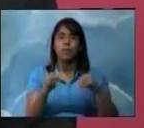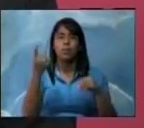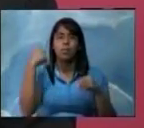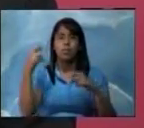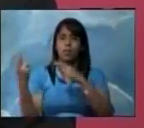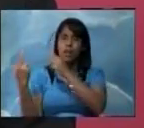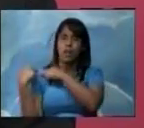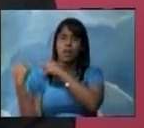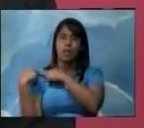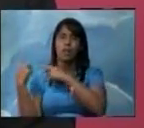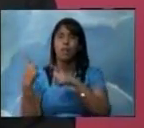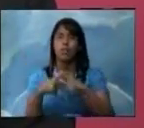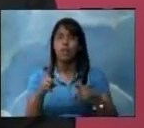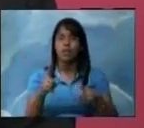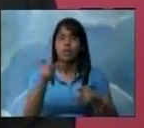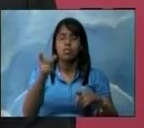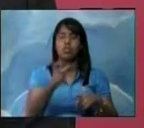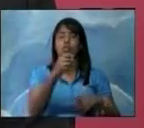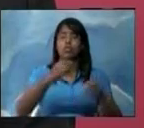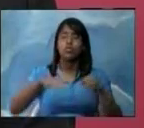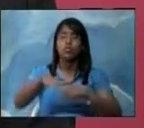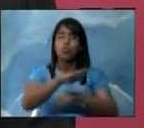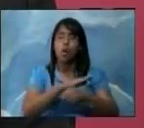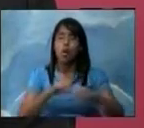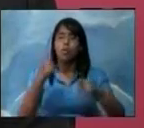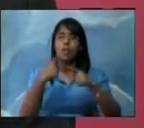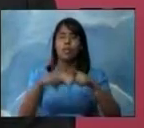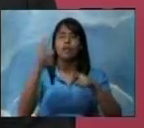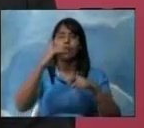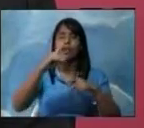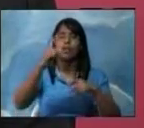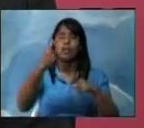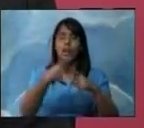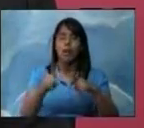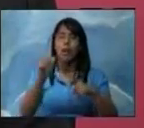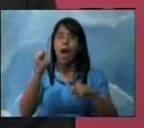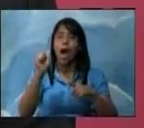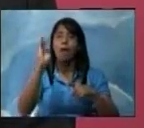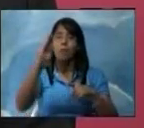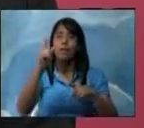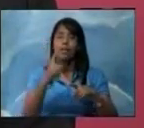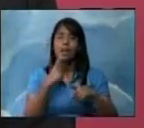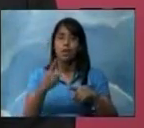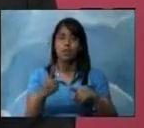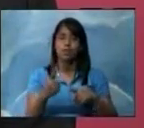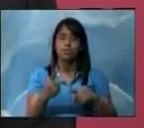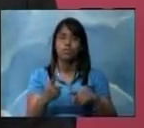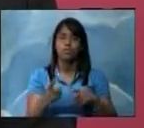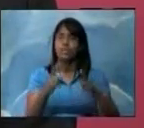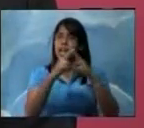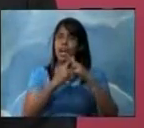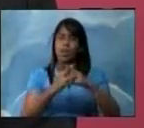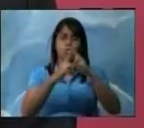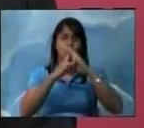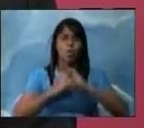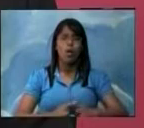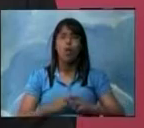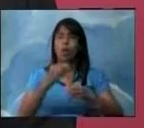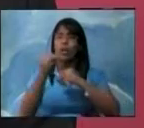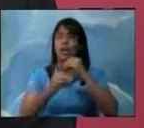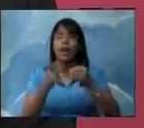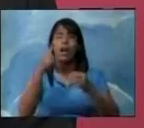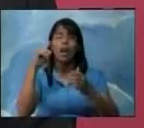por el jefe de los eunucos sobre Daniel, Ananías, Misael y Azarías: te ruego que hagas